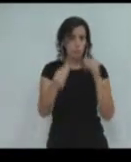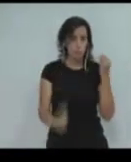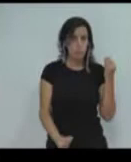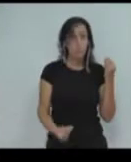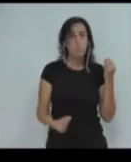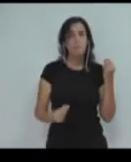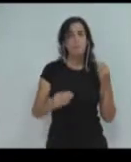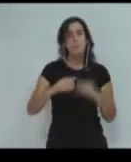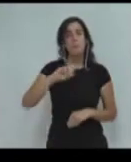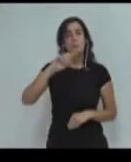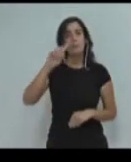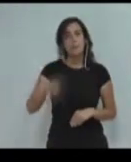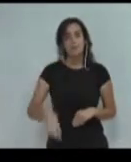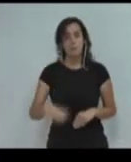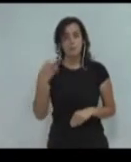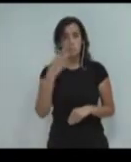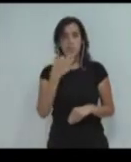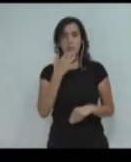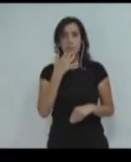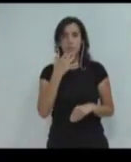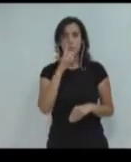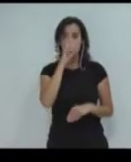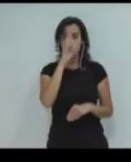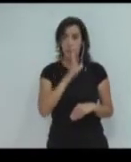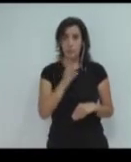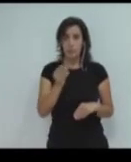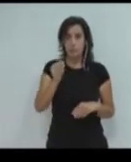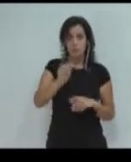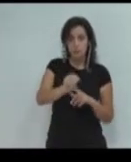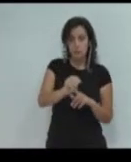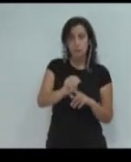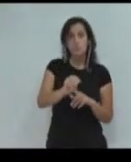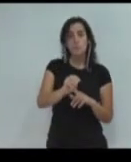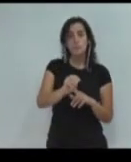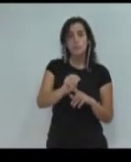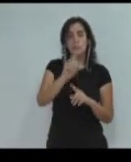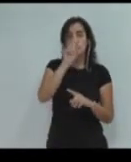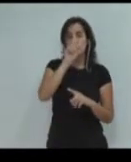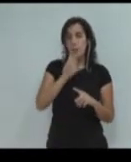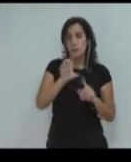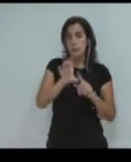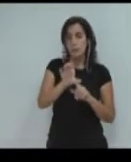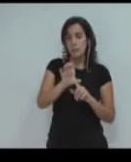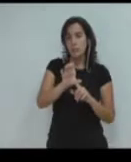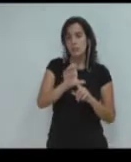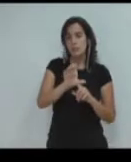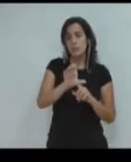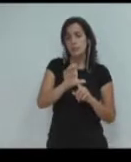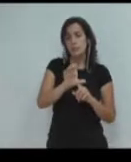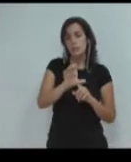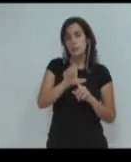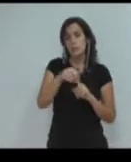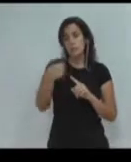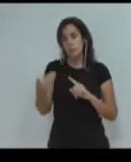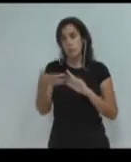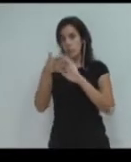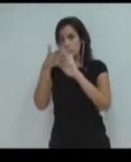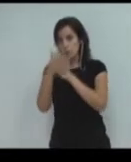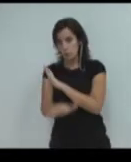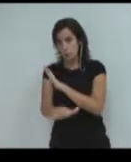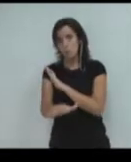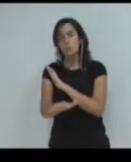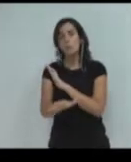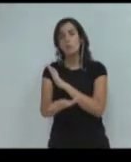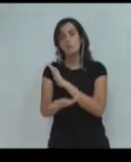en cuenta que si insertas imágenes y esas imágenes tienen una explicación dentro de lo que es el